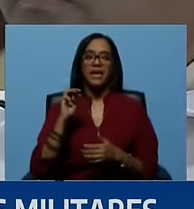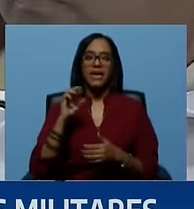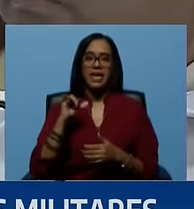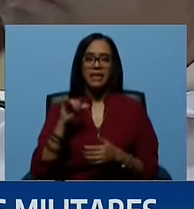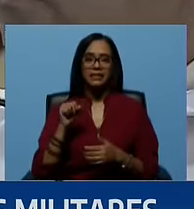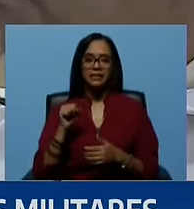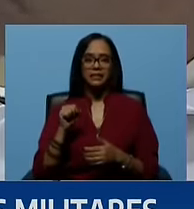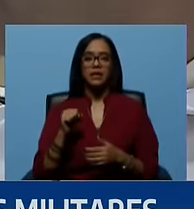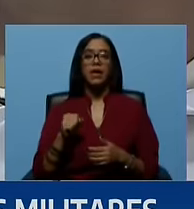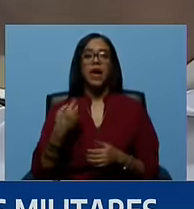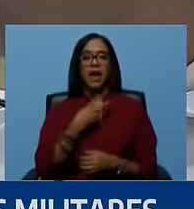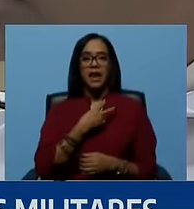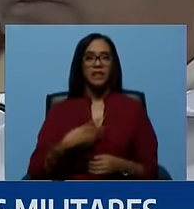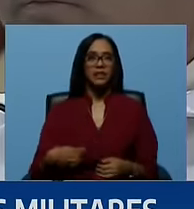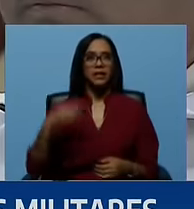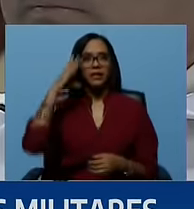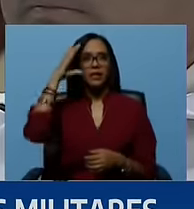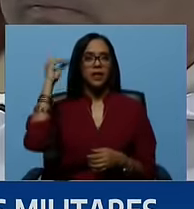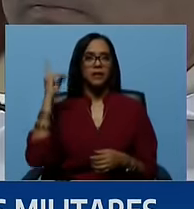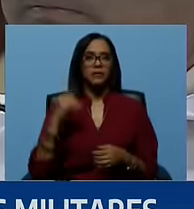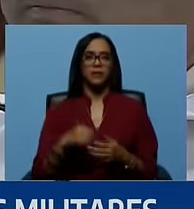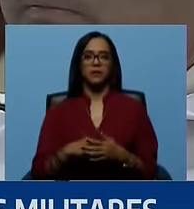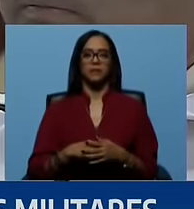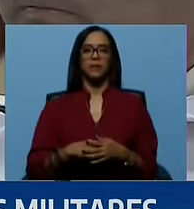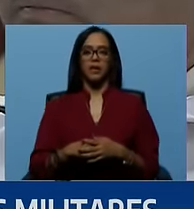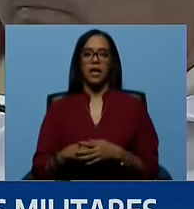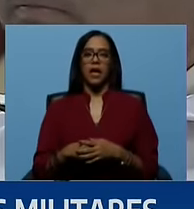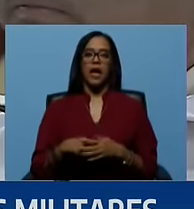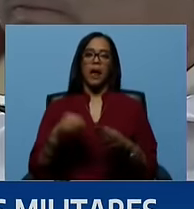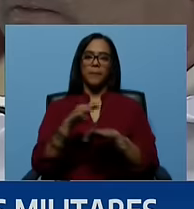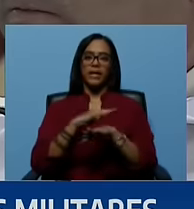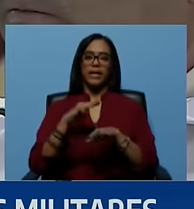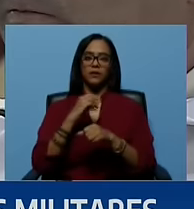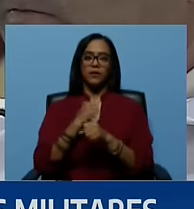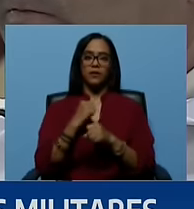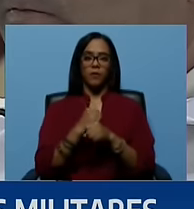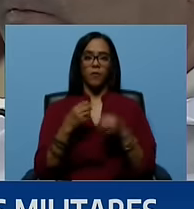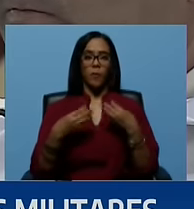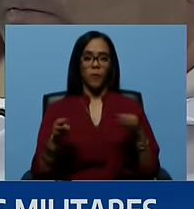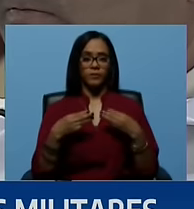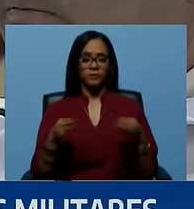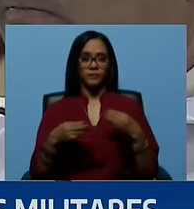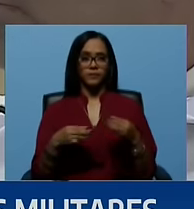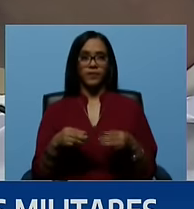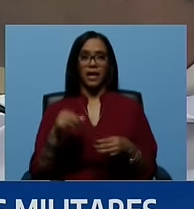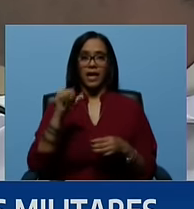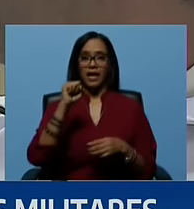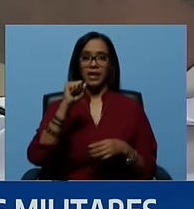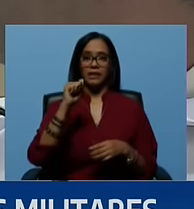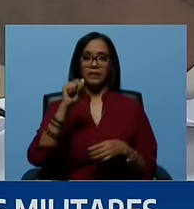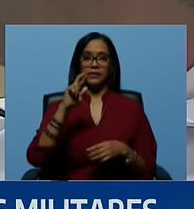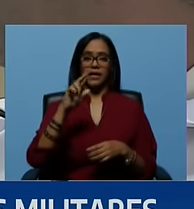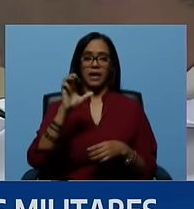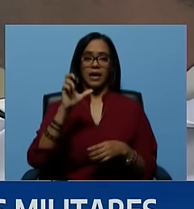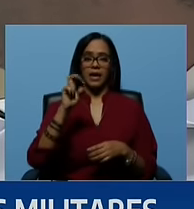vicepresidenta delsi al ministro de Obras Públicas al saren